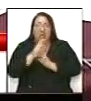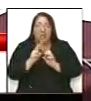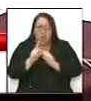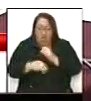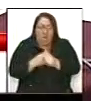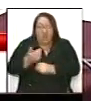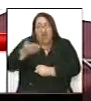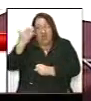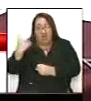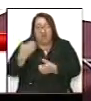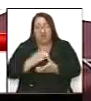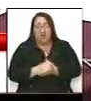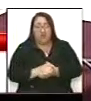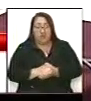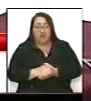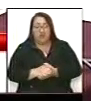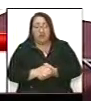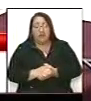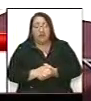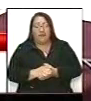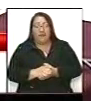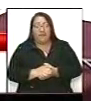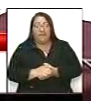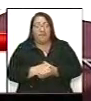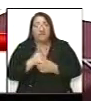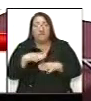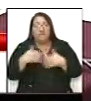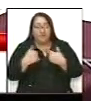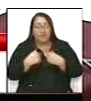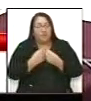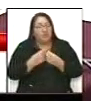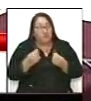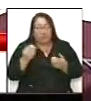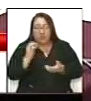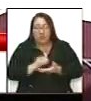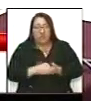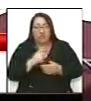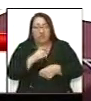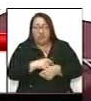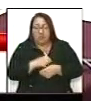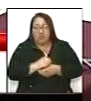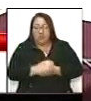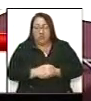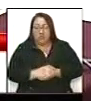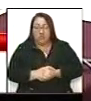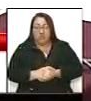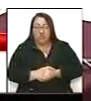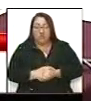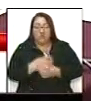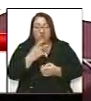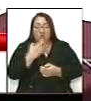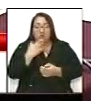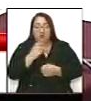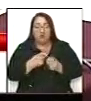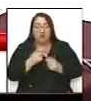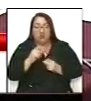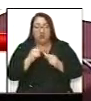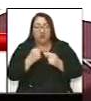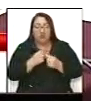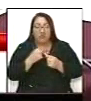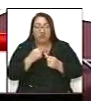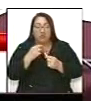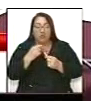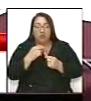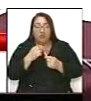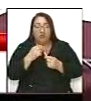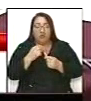antes. Entonces, de esa manera podrá tener mucho más tiempo en ver quiénes son las figuras de ese partido,